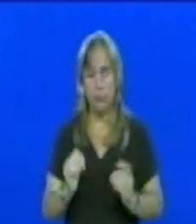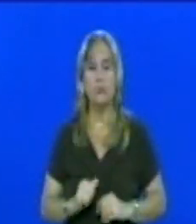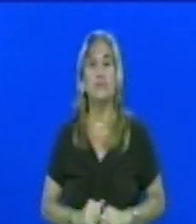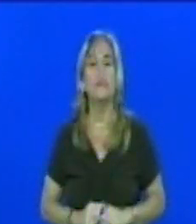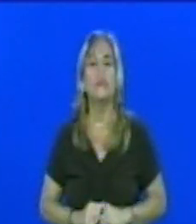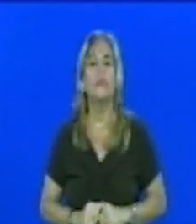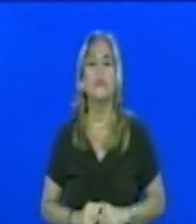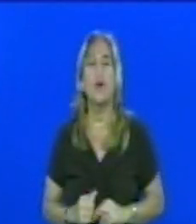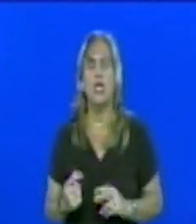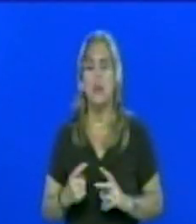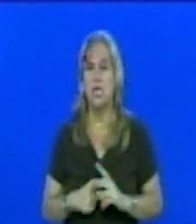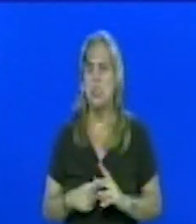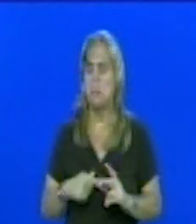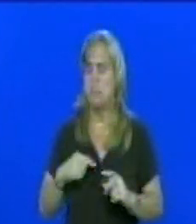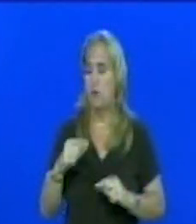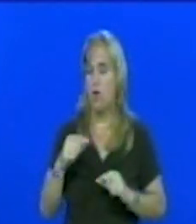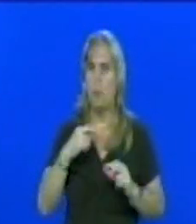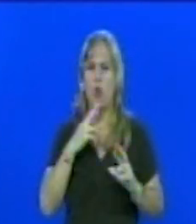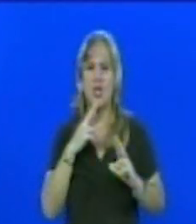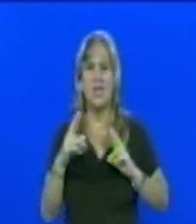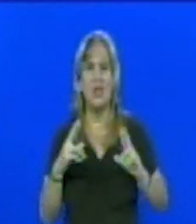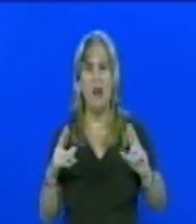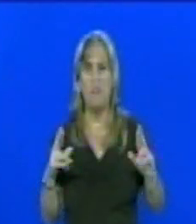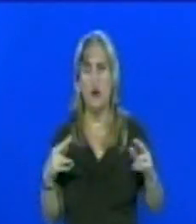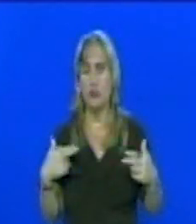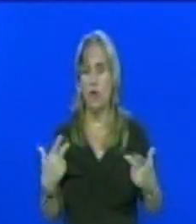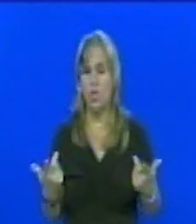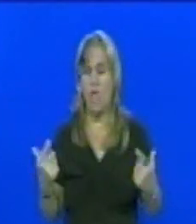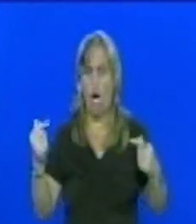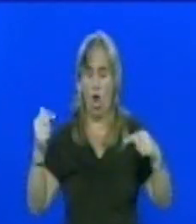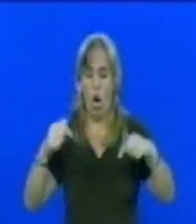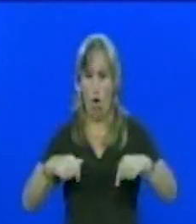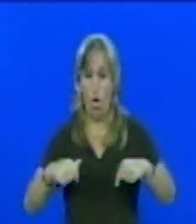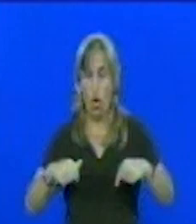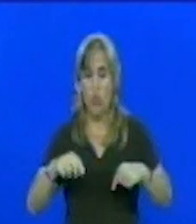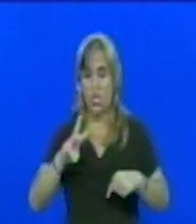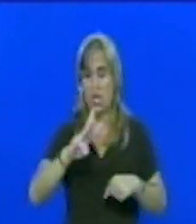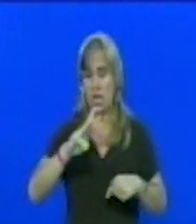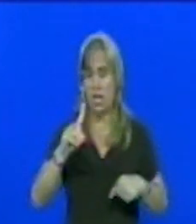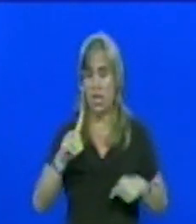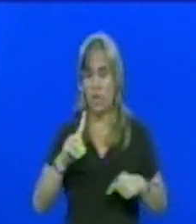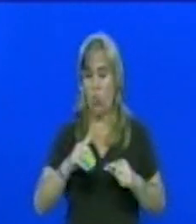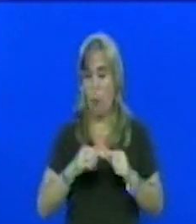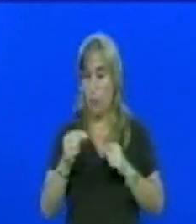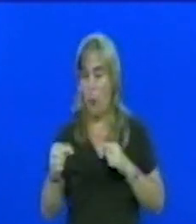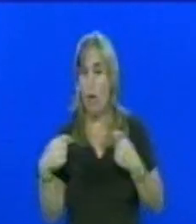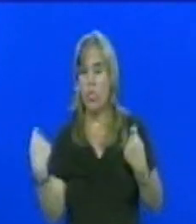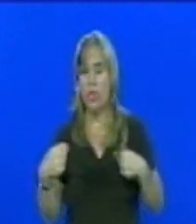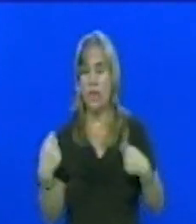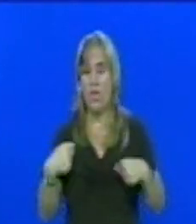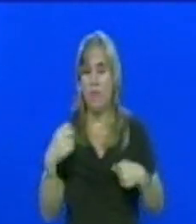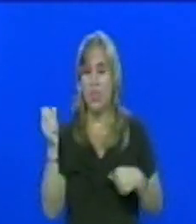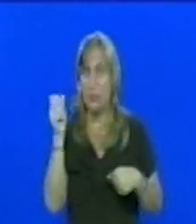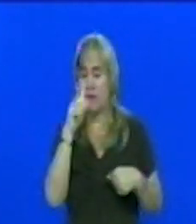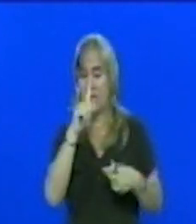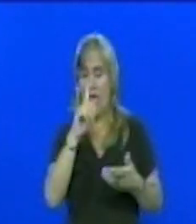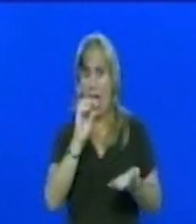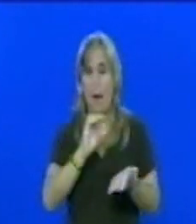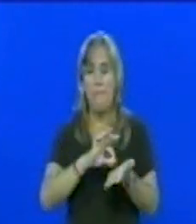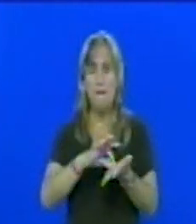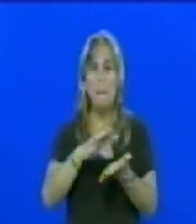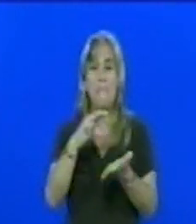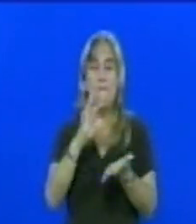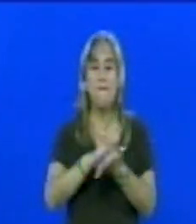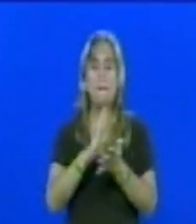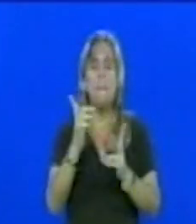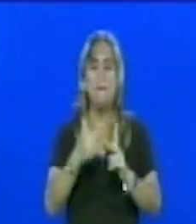dar seguir dando respuesta porque estamos en hoy de hoy 31 a primero de debemos terminar la canasta de mayo con la azúcar que se